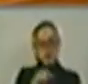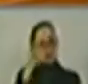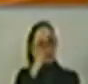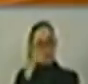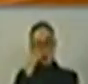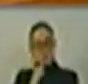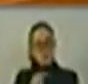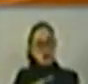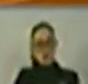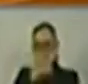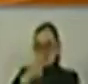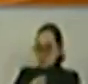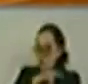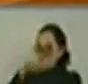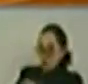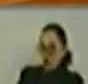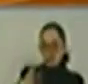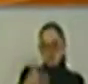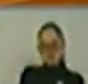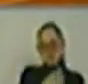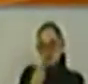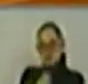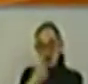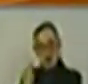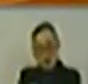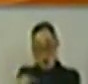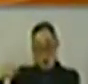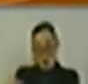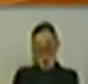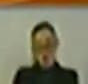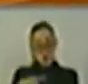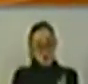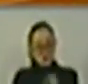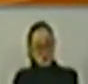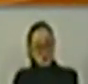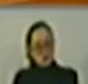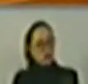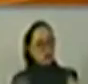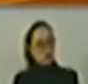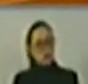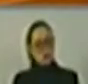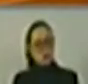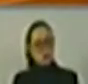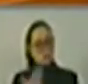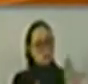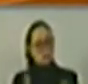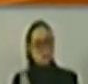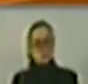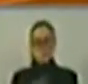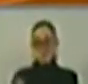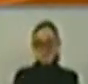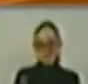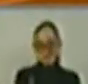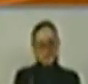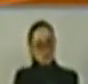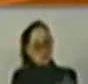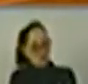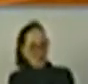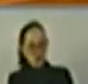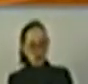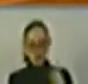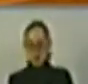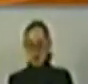primeros lugares. Este año destaca su participación, ya que en esta edición los atletas